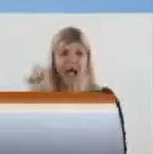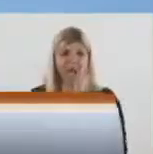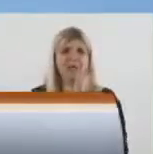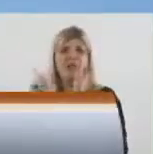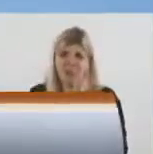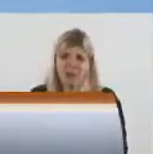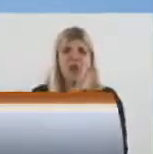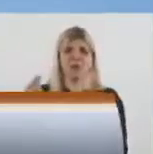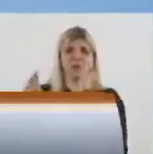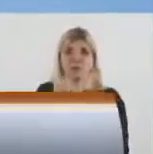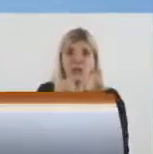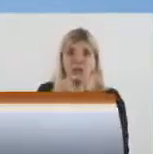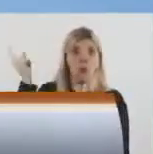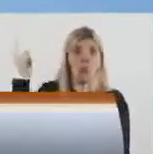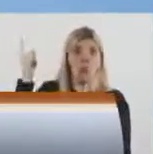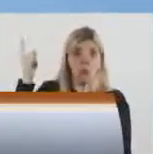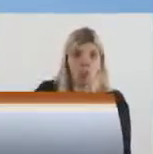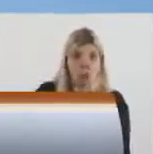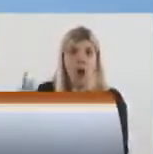pone en marcha